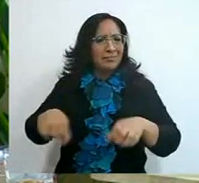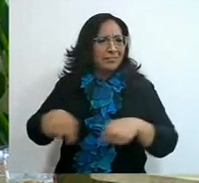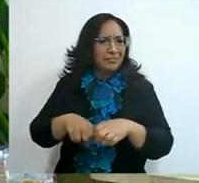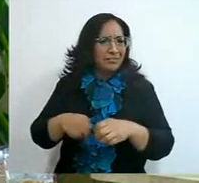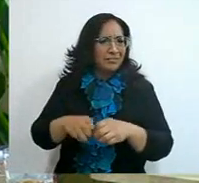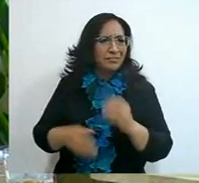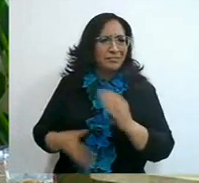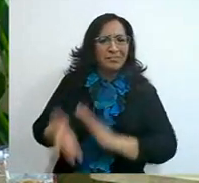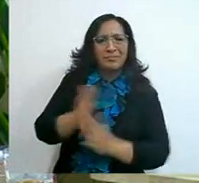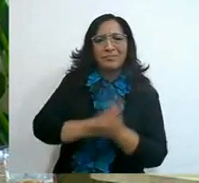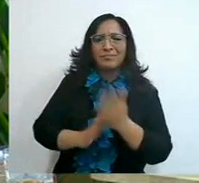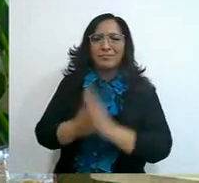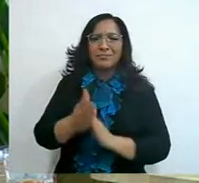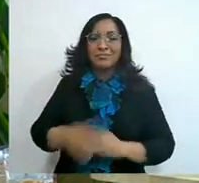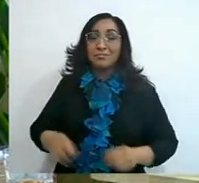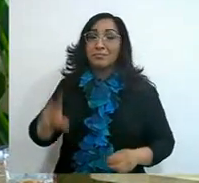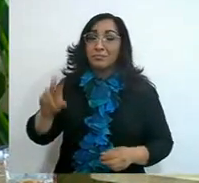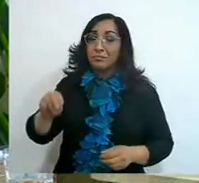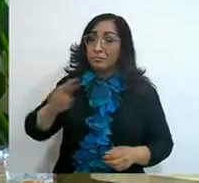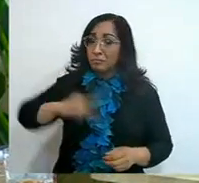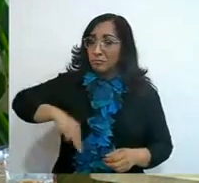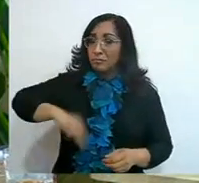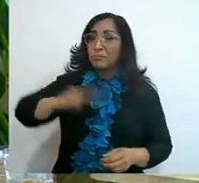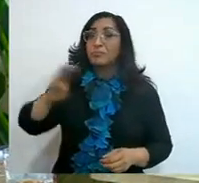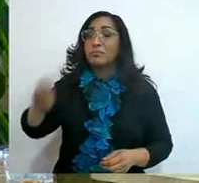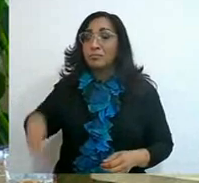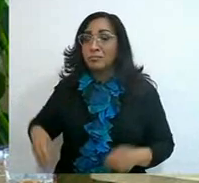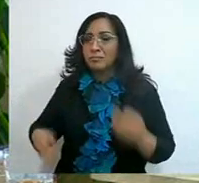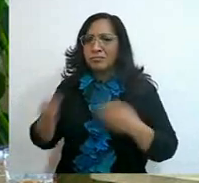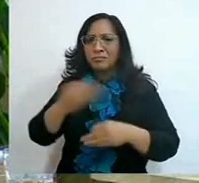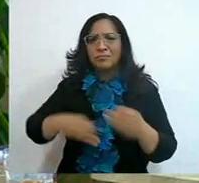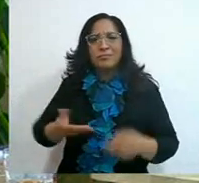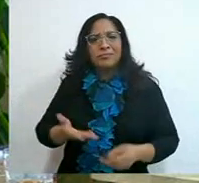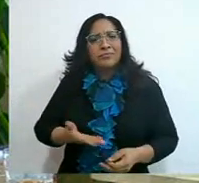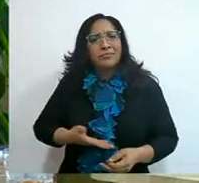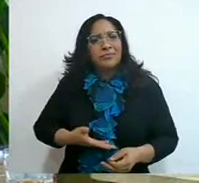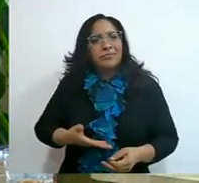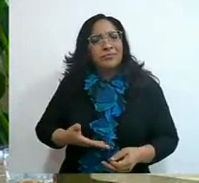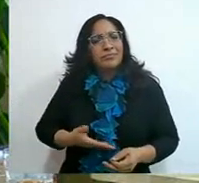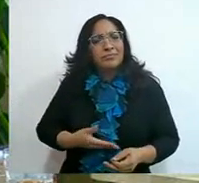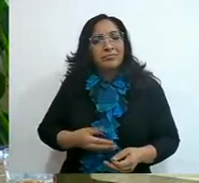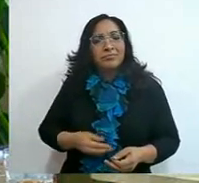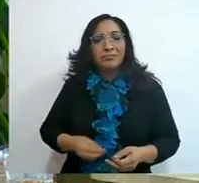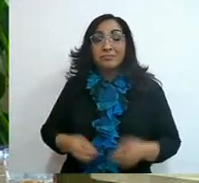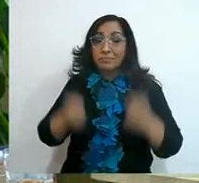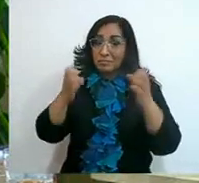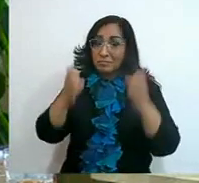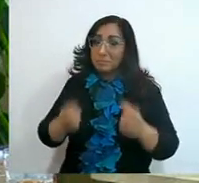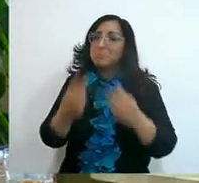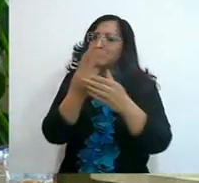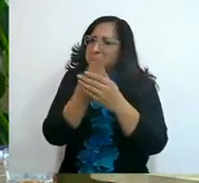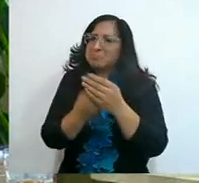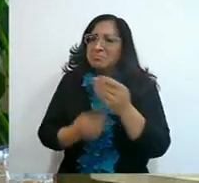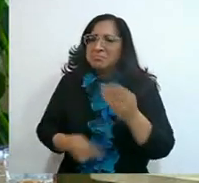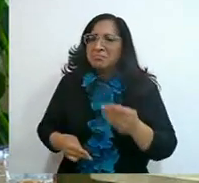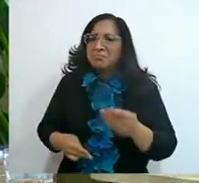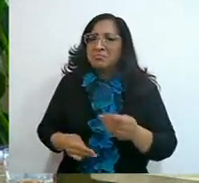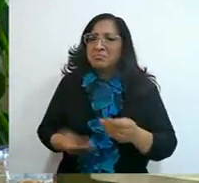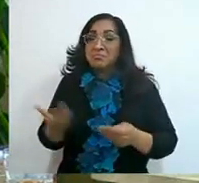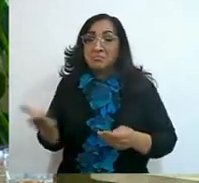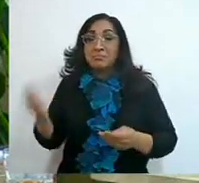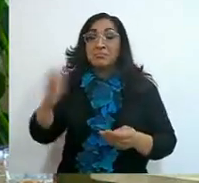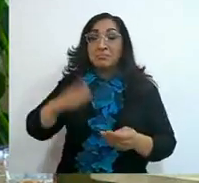se mezcla con el mandamiento no matarás. Y todos van entrelazados. Los 10